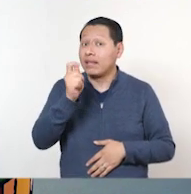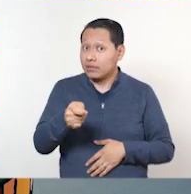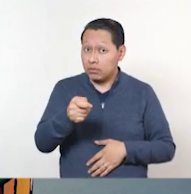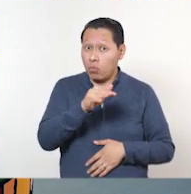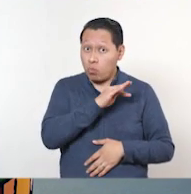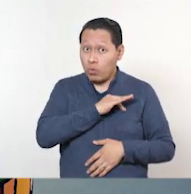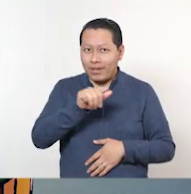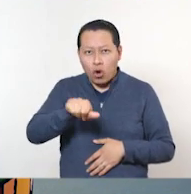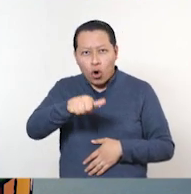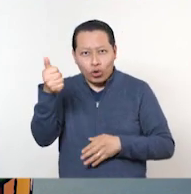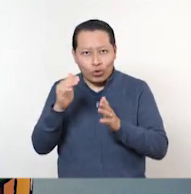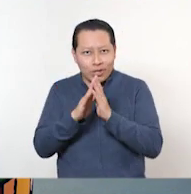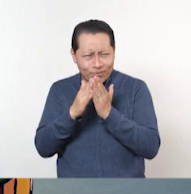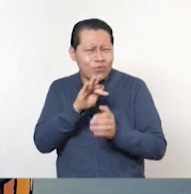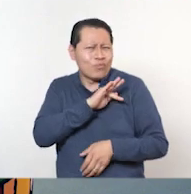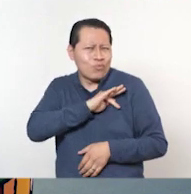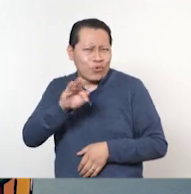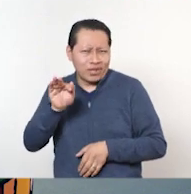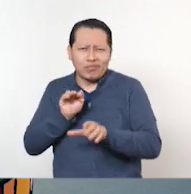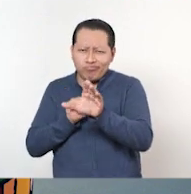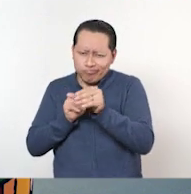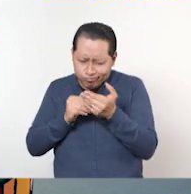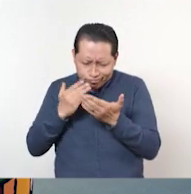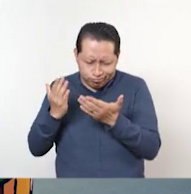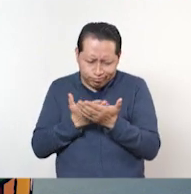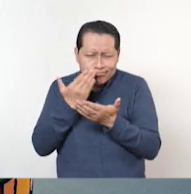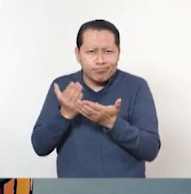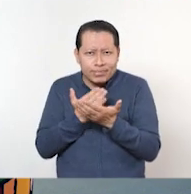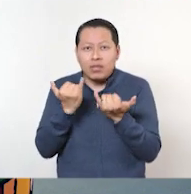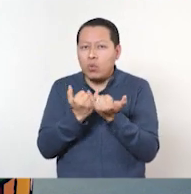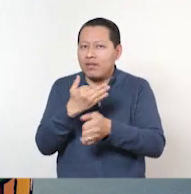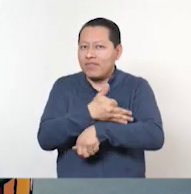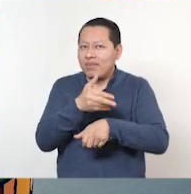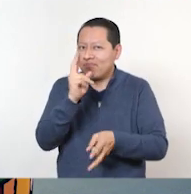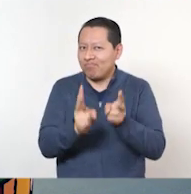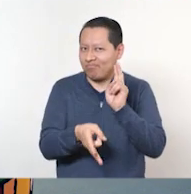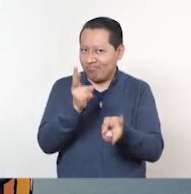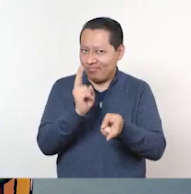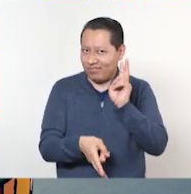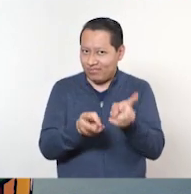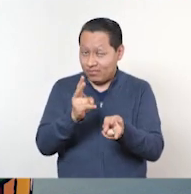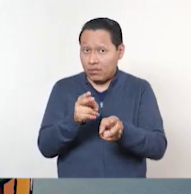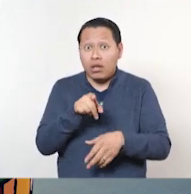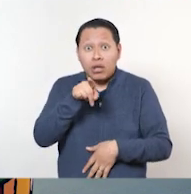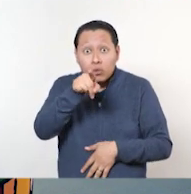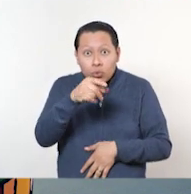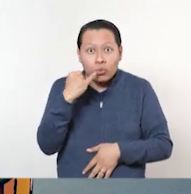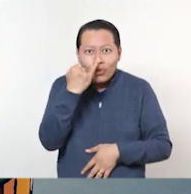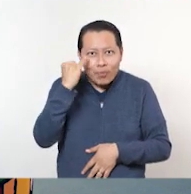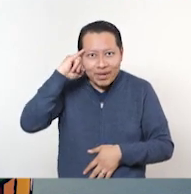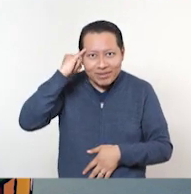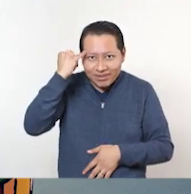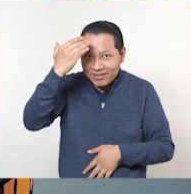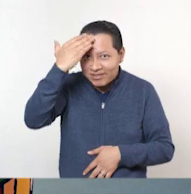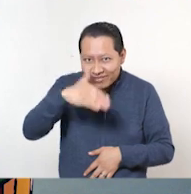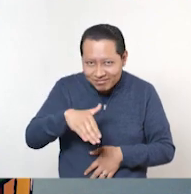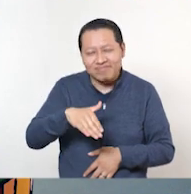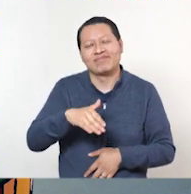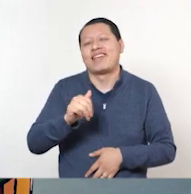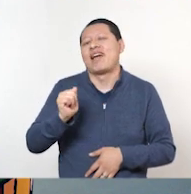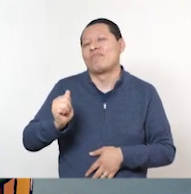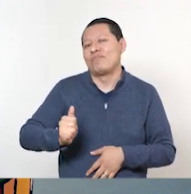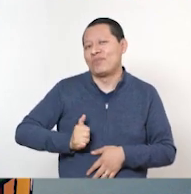Recuerda, si te es posible, consulta otros libros y comenta el tema de hoy con tu familia. Si tienes la fortuna de hablar una